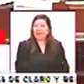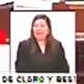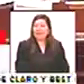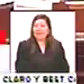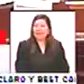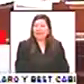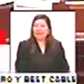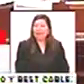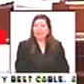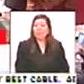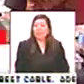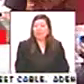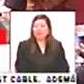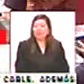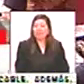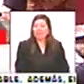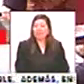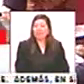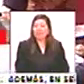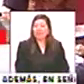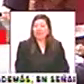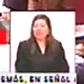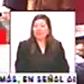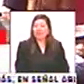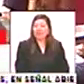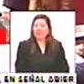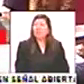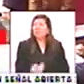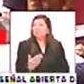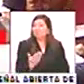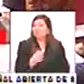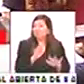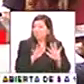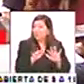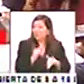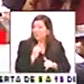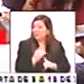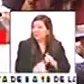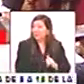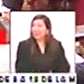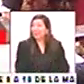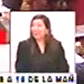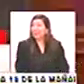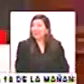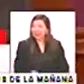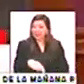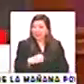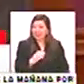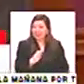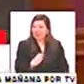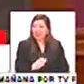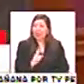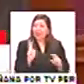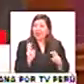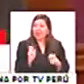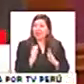Gracias. Muchas gracias, señor presidente. Voy a pedir una redacción final consensuada con el MEF sobre el